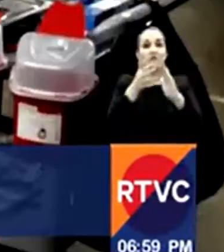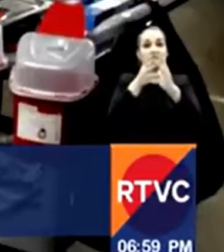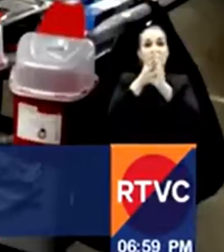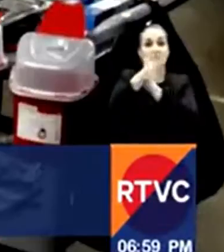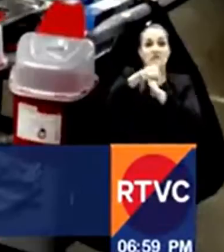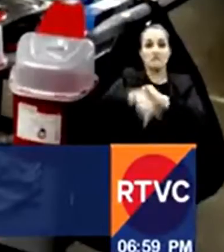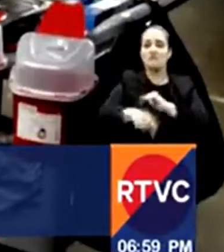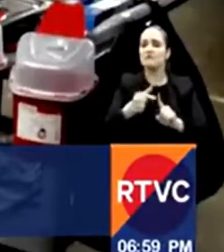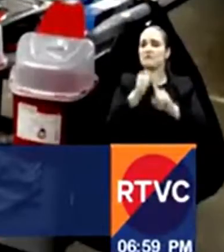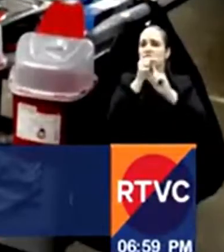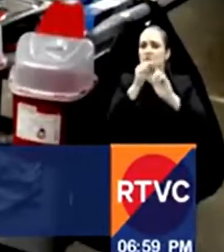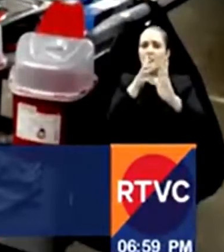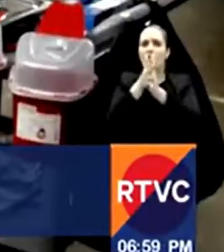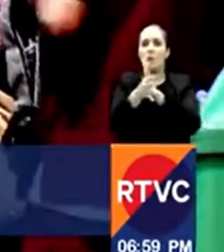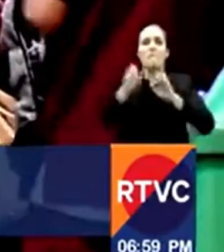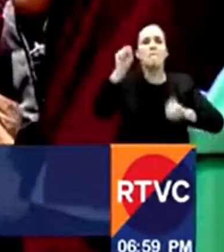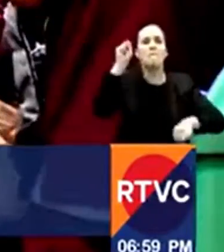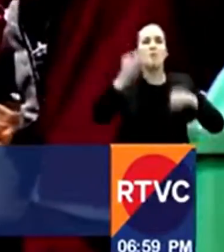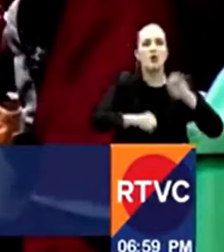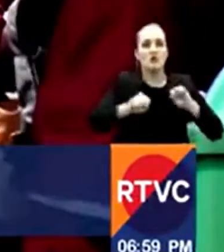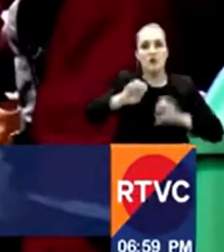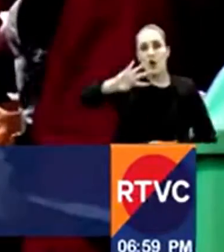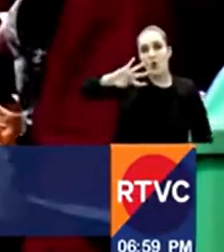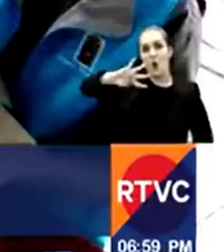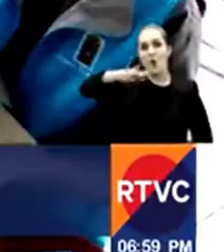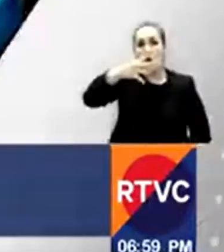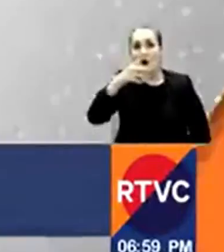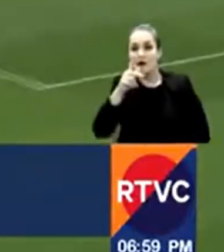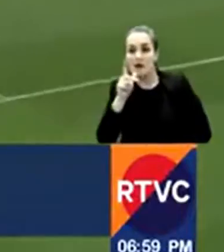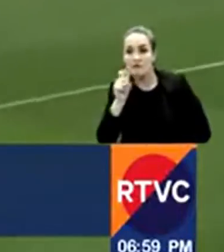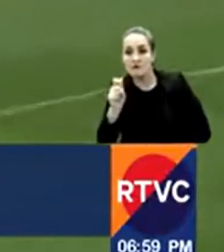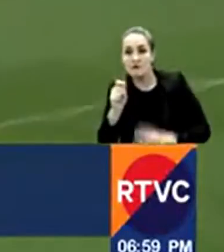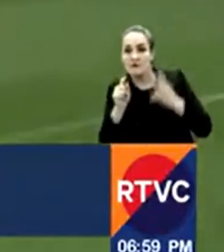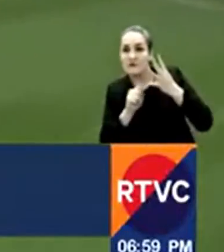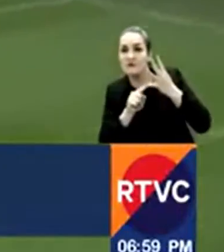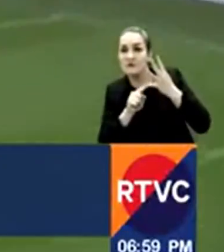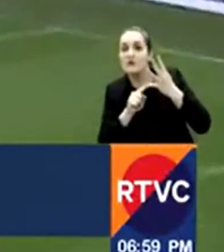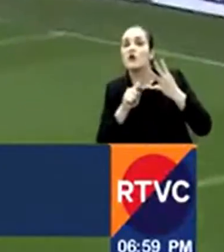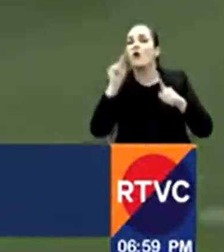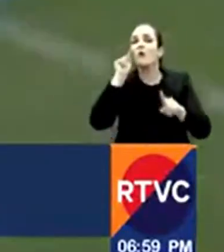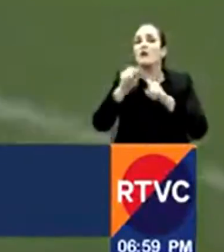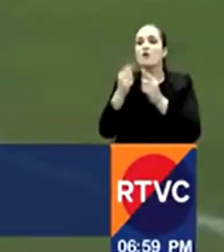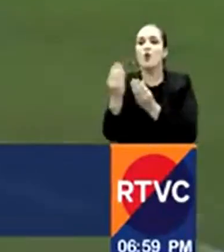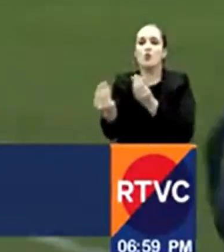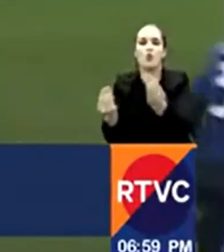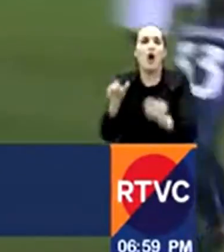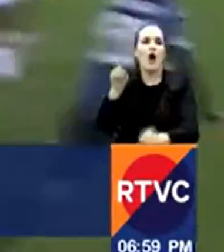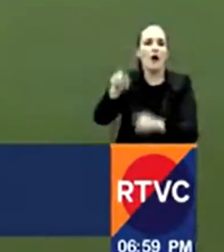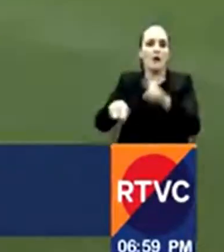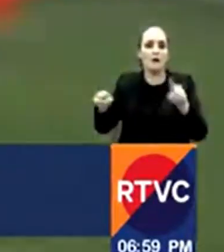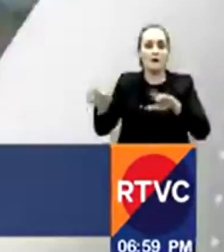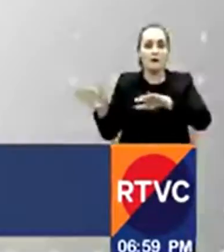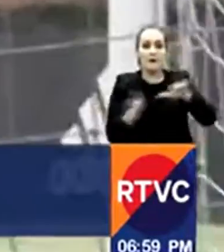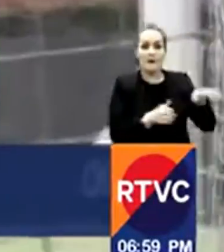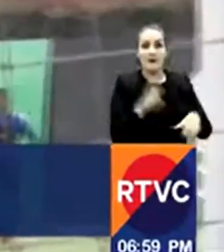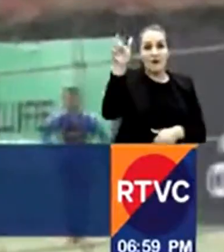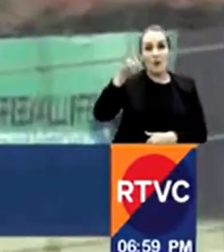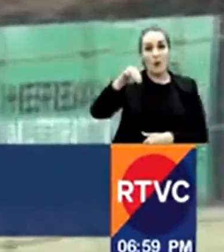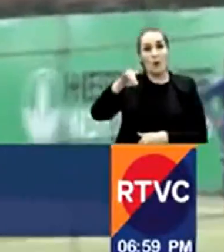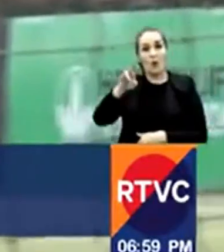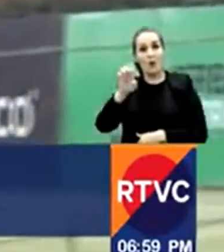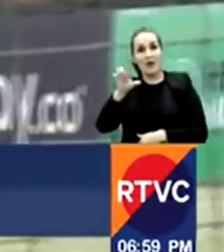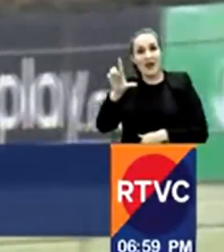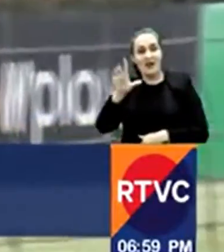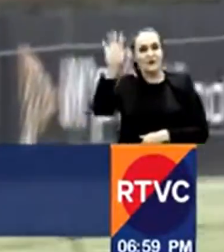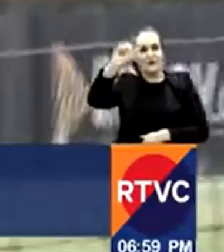informe especial que puede haber una 4ª dosis para grupos específicos. Y en deportes, doblete de Muriel en la Europa League.